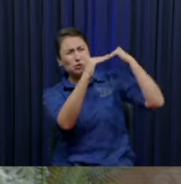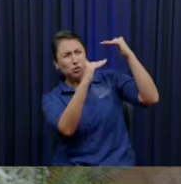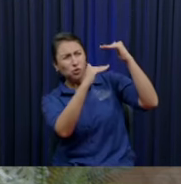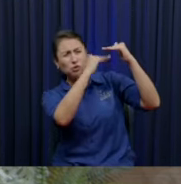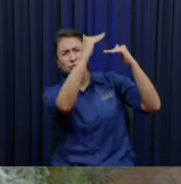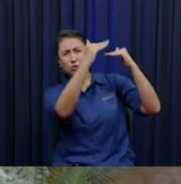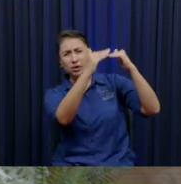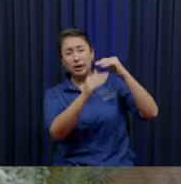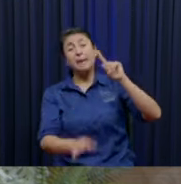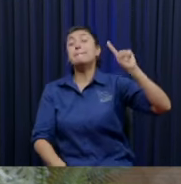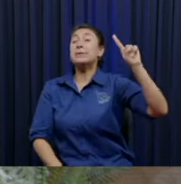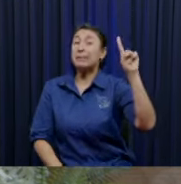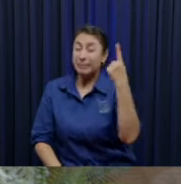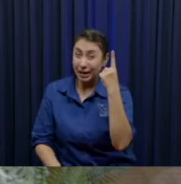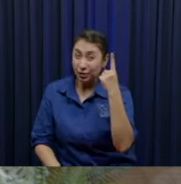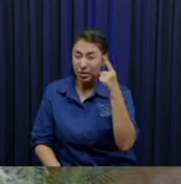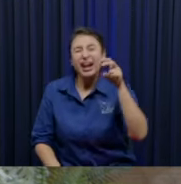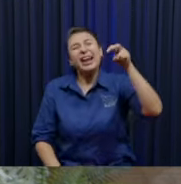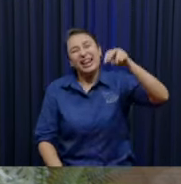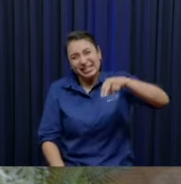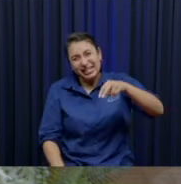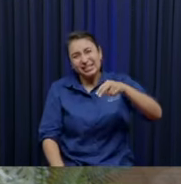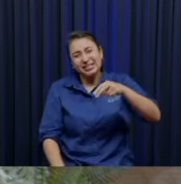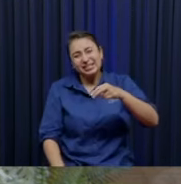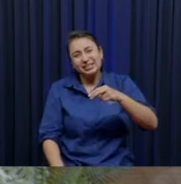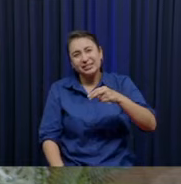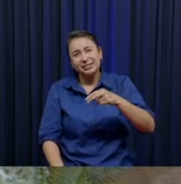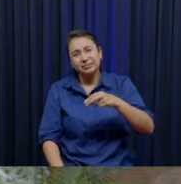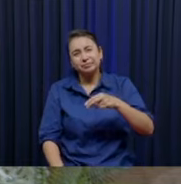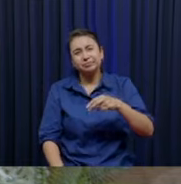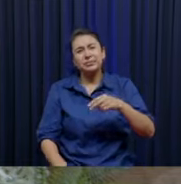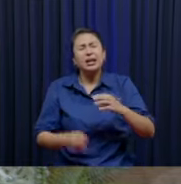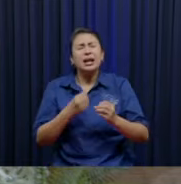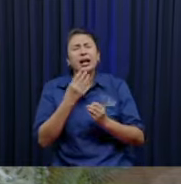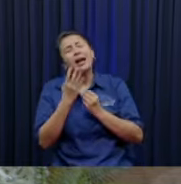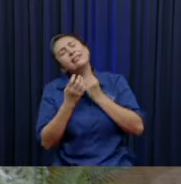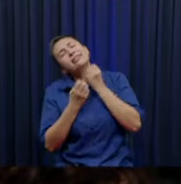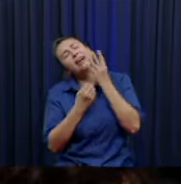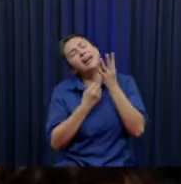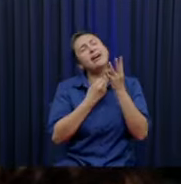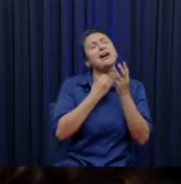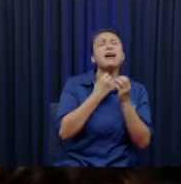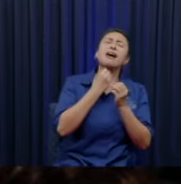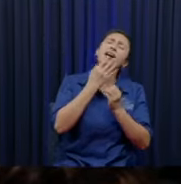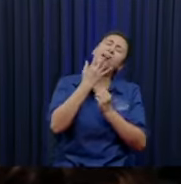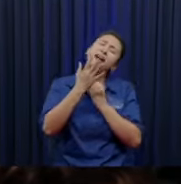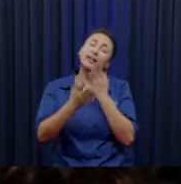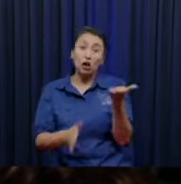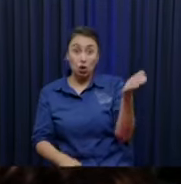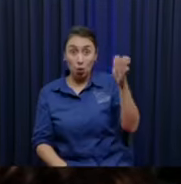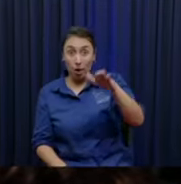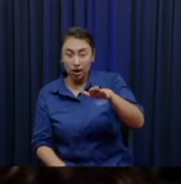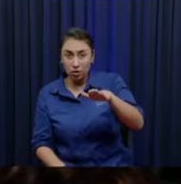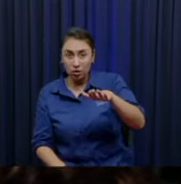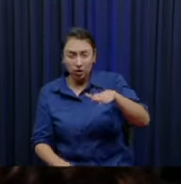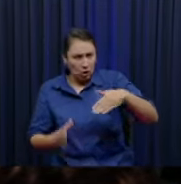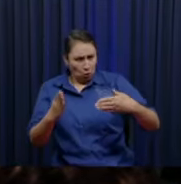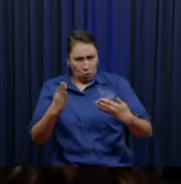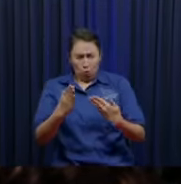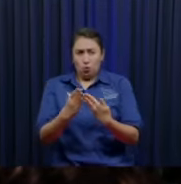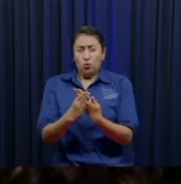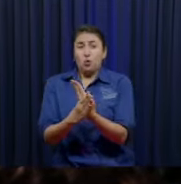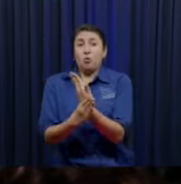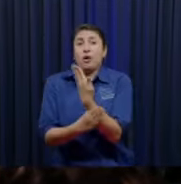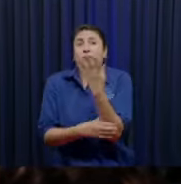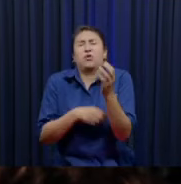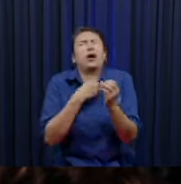Que no puedes entrar en un cántico nuevo si antes no pasas por un atrio, por un lugar santo, y de repente empiezas a adorar a Dios con tus